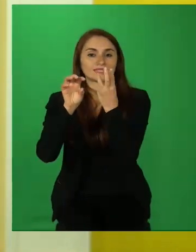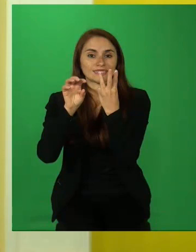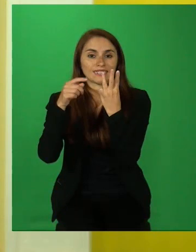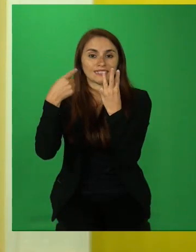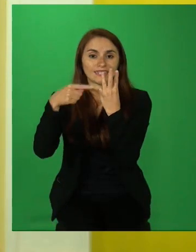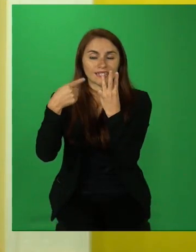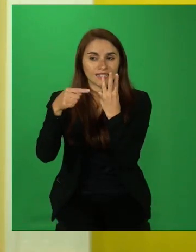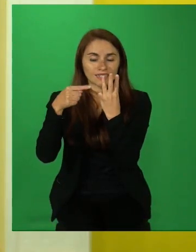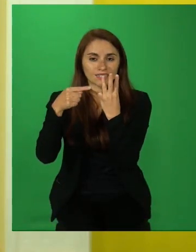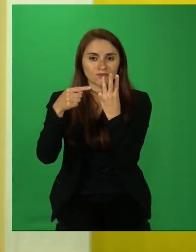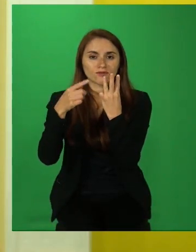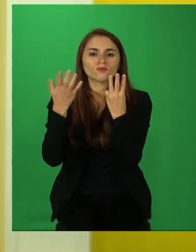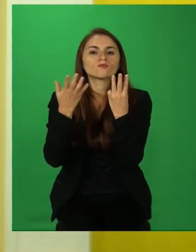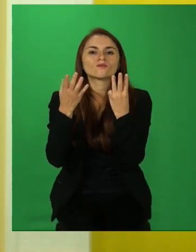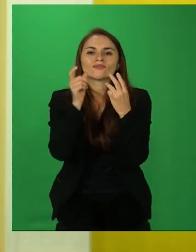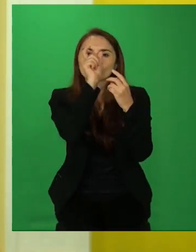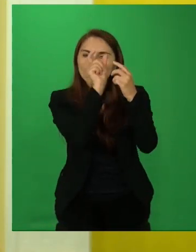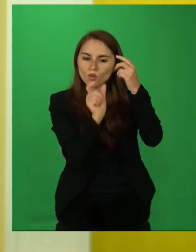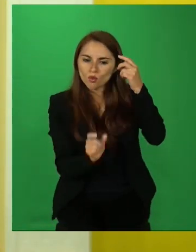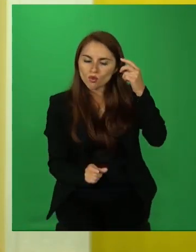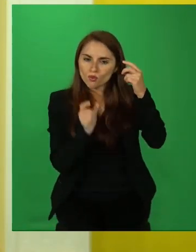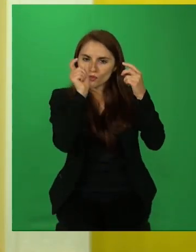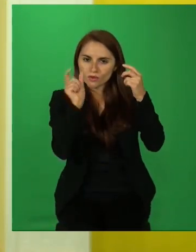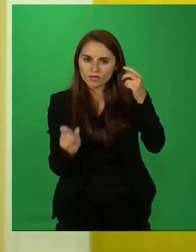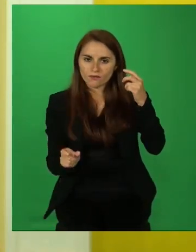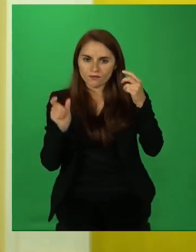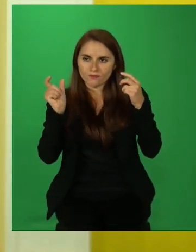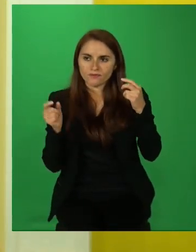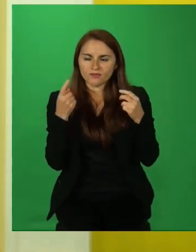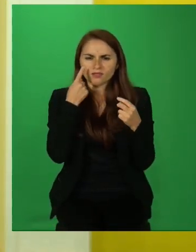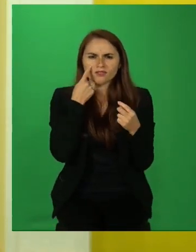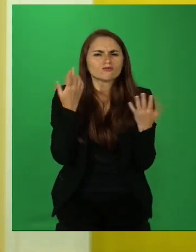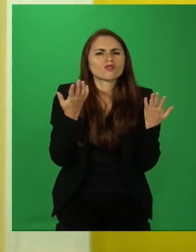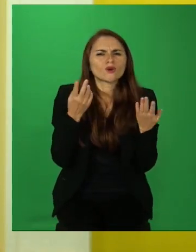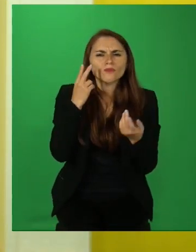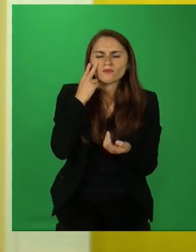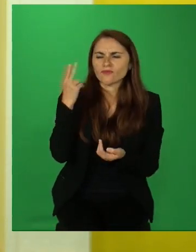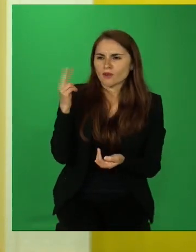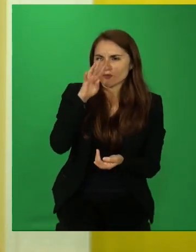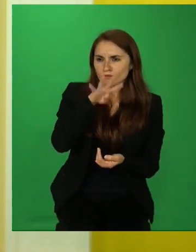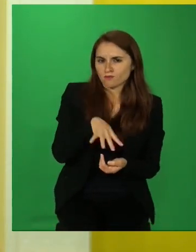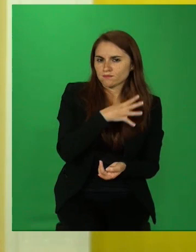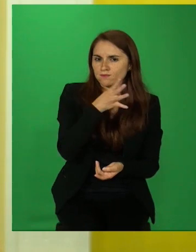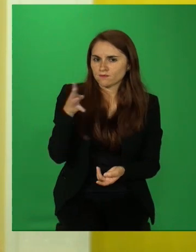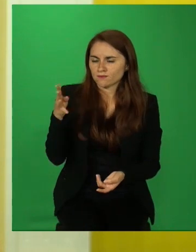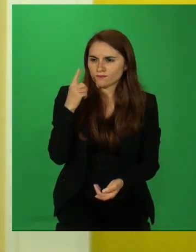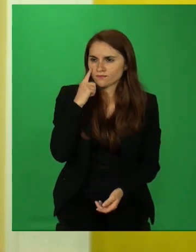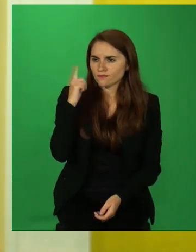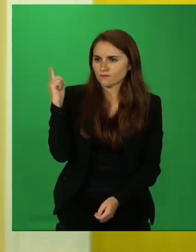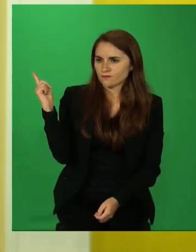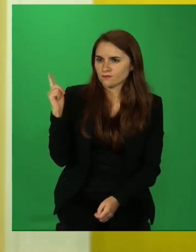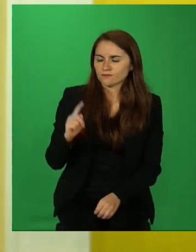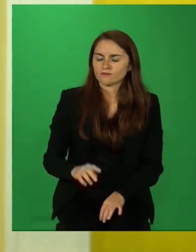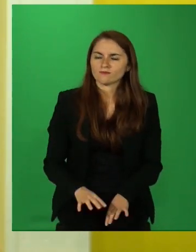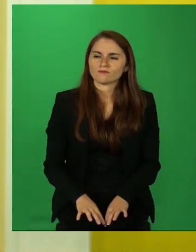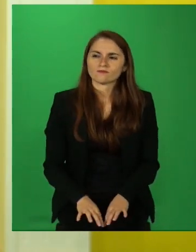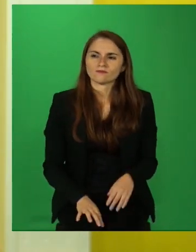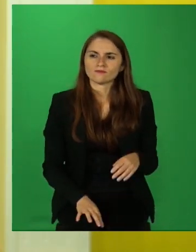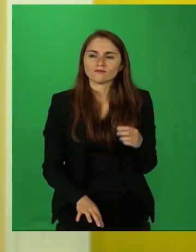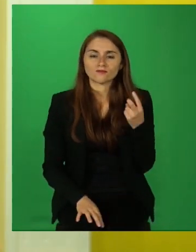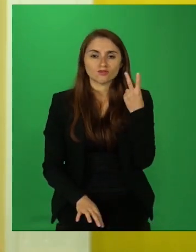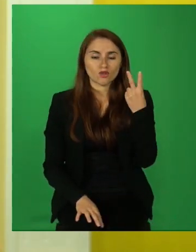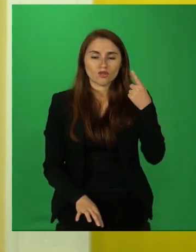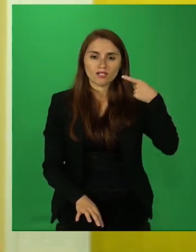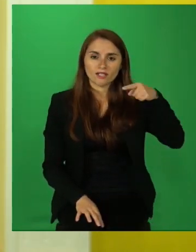nos indica la columna veamos entonces cómo se hacía la representación tenemos el 2 negativos que